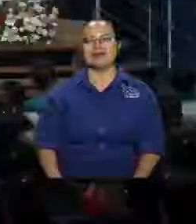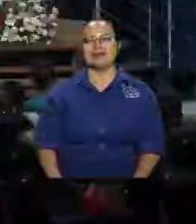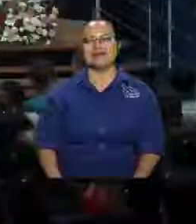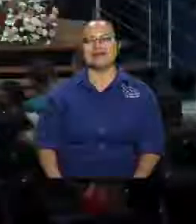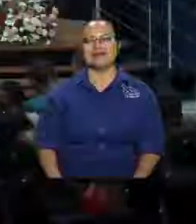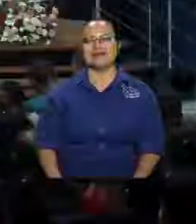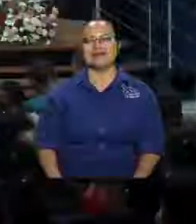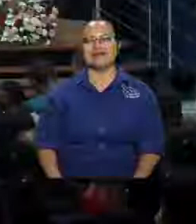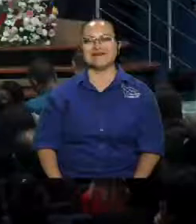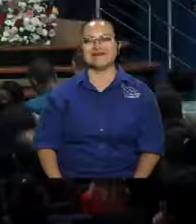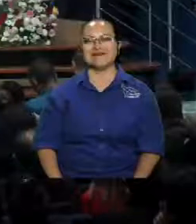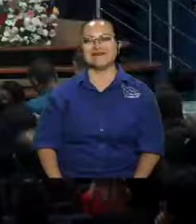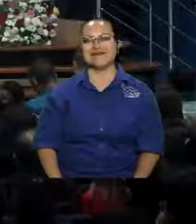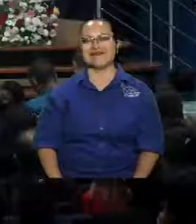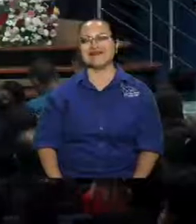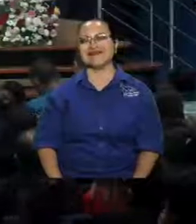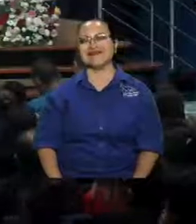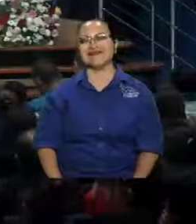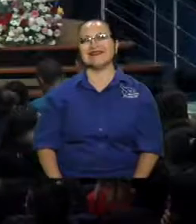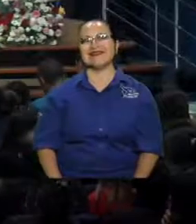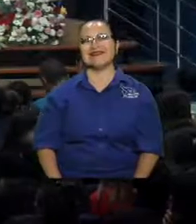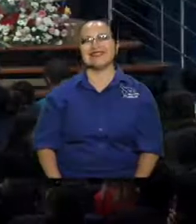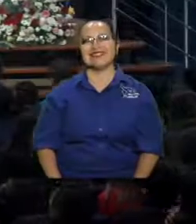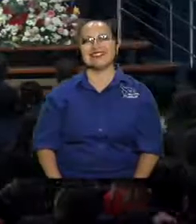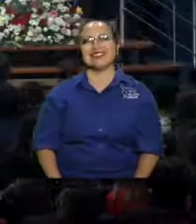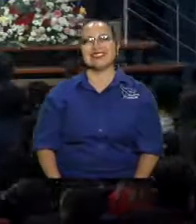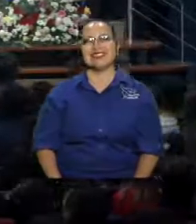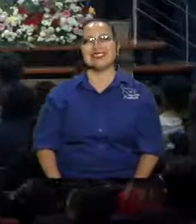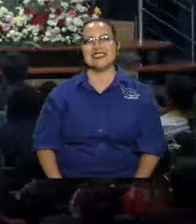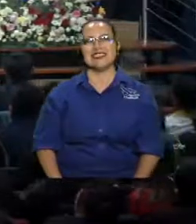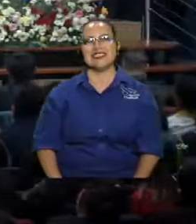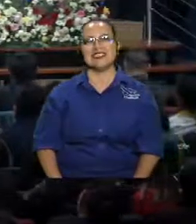soy cumpleañera. ¿Ah, tú eres cumpleañera? Ah, vaya.